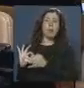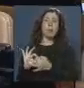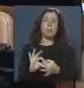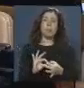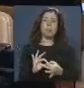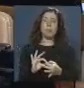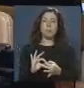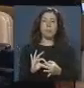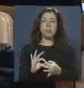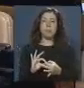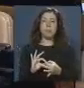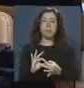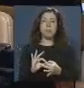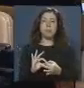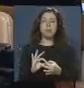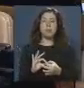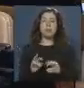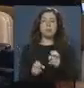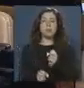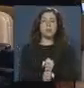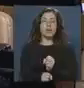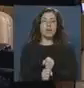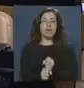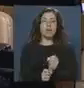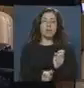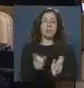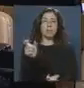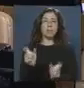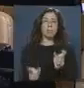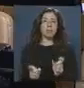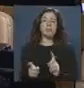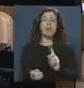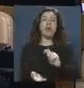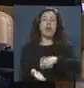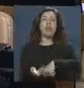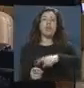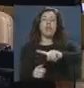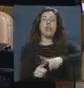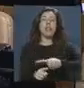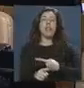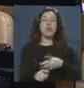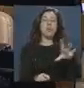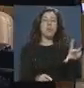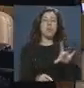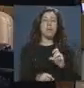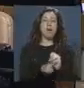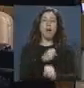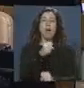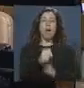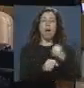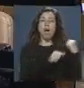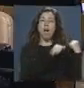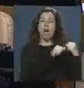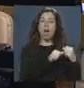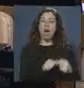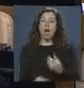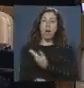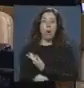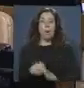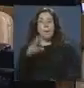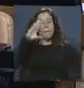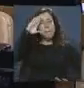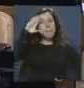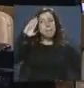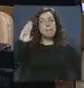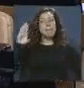fundamento en un antecedente laboral de aquellas personas que no fueron recontratadas. Durante años, el gobierno de la presidenta